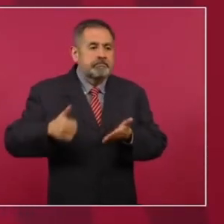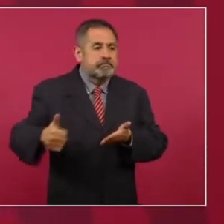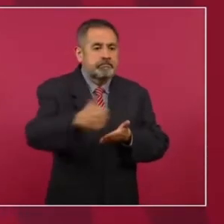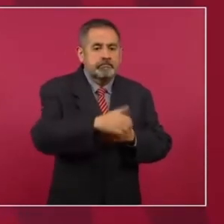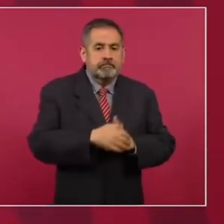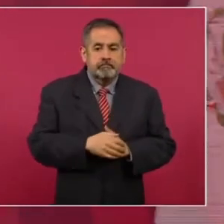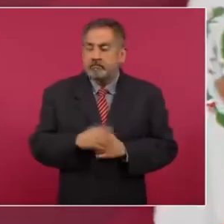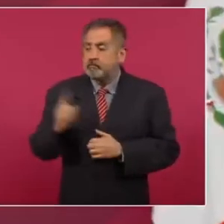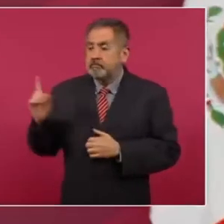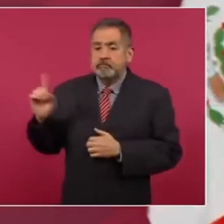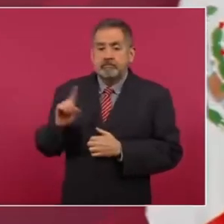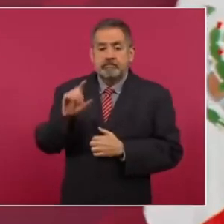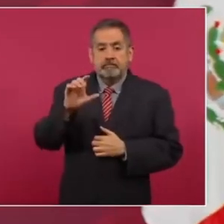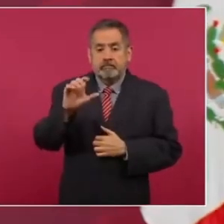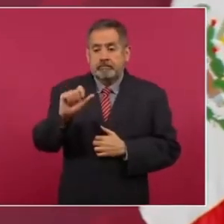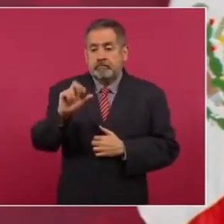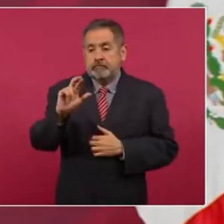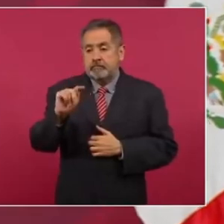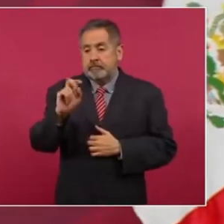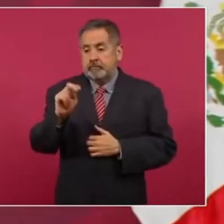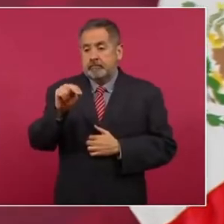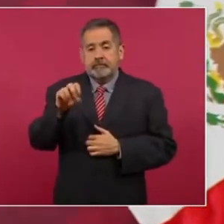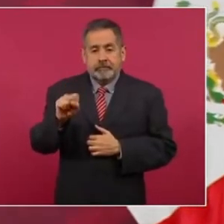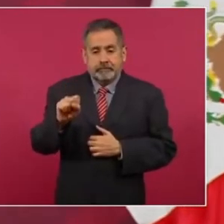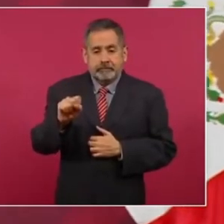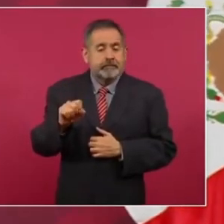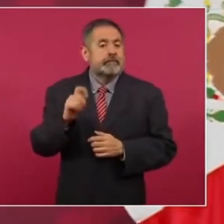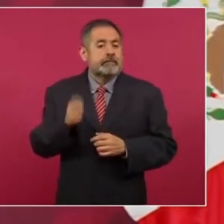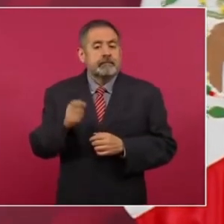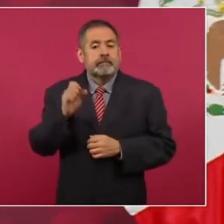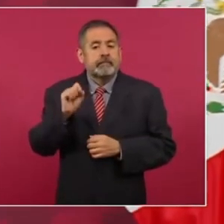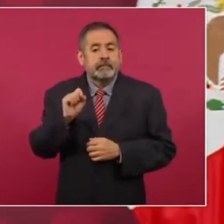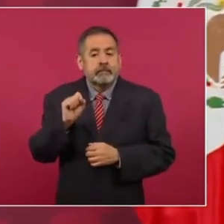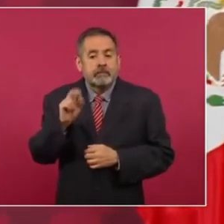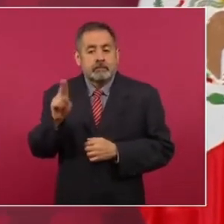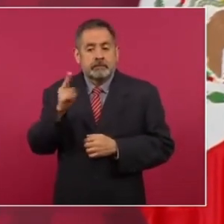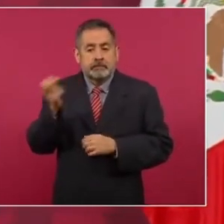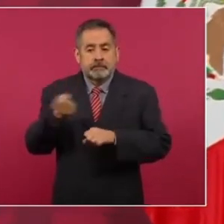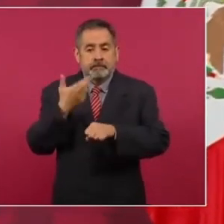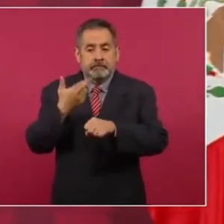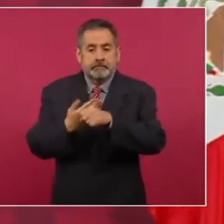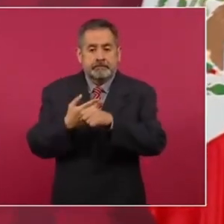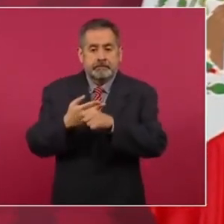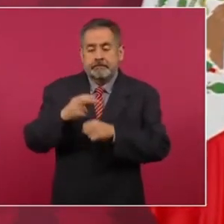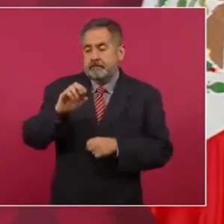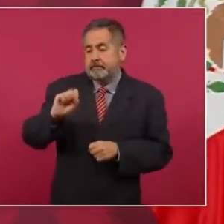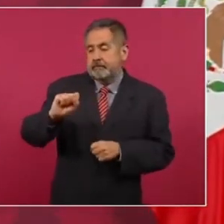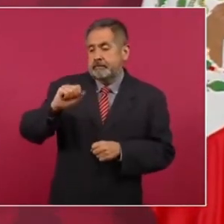aparece Carstens, que era subsecretario de Hacienda.